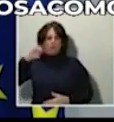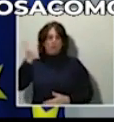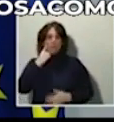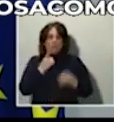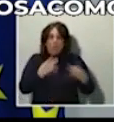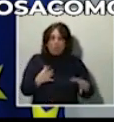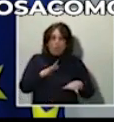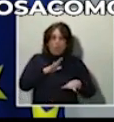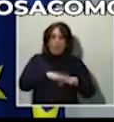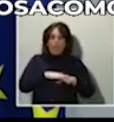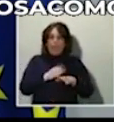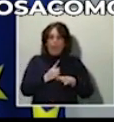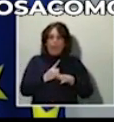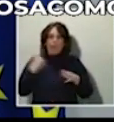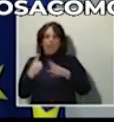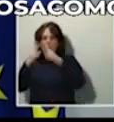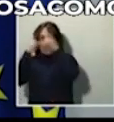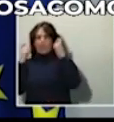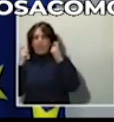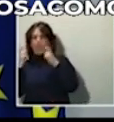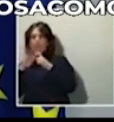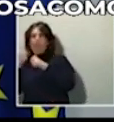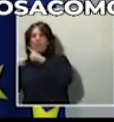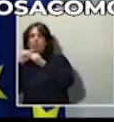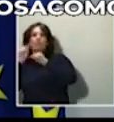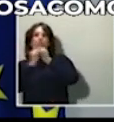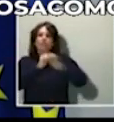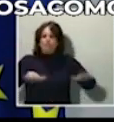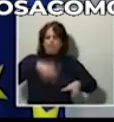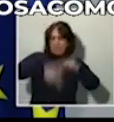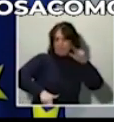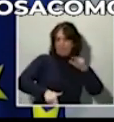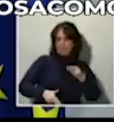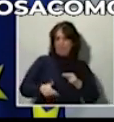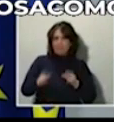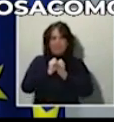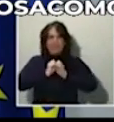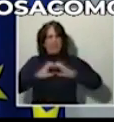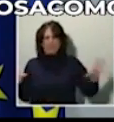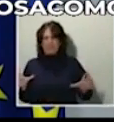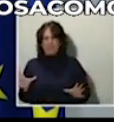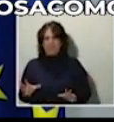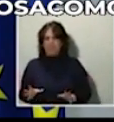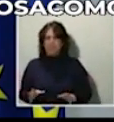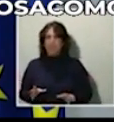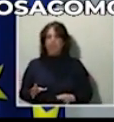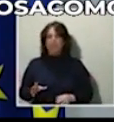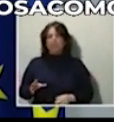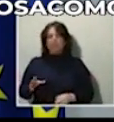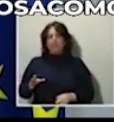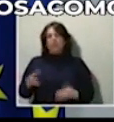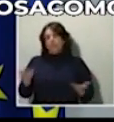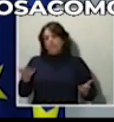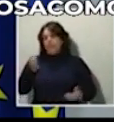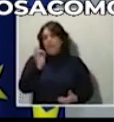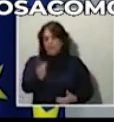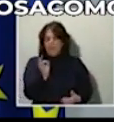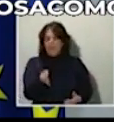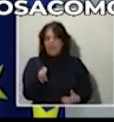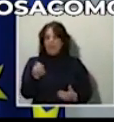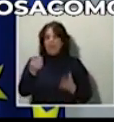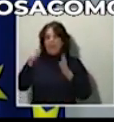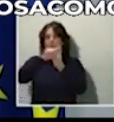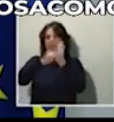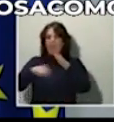es el gobierno español que no tiene capacidad para hacer todas las pruebas, ningún país casi la tiene. La Organización Mundial de la Salud está instruyendo las más